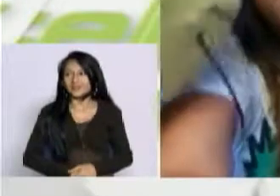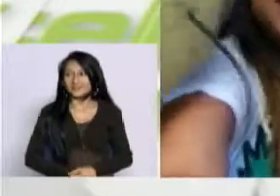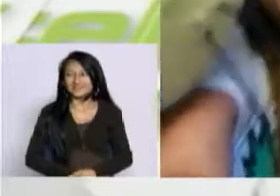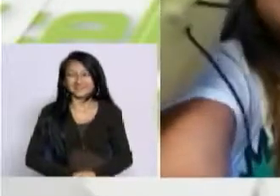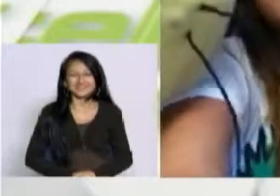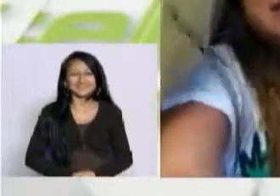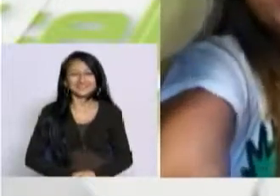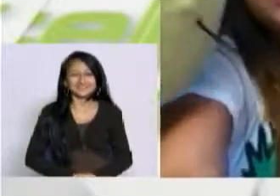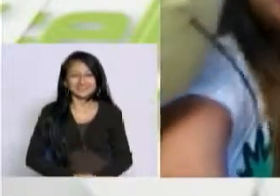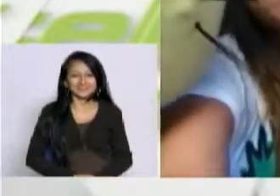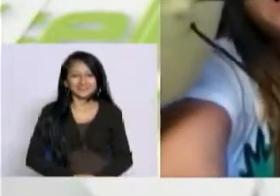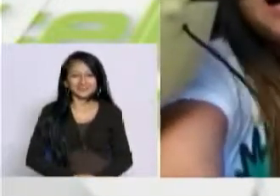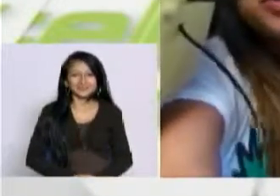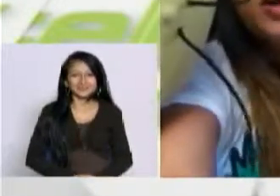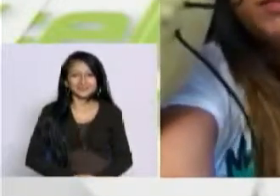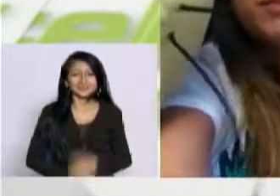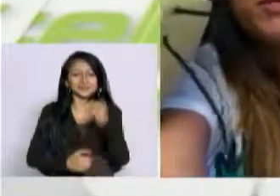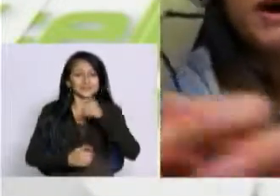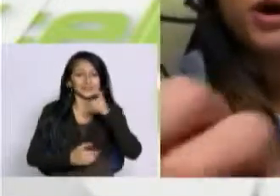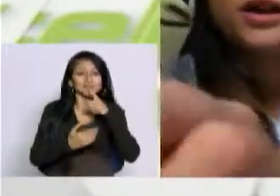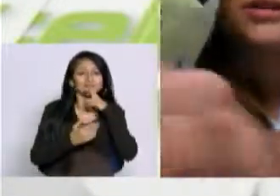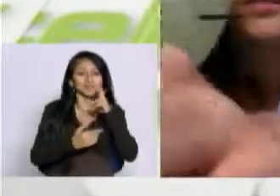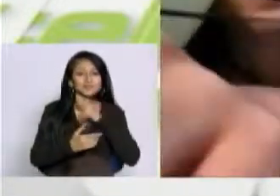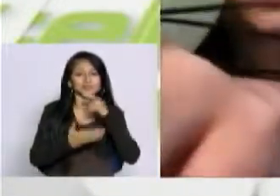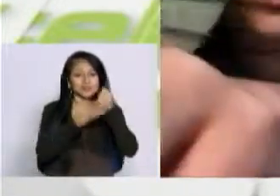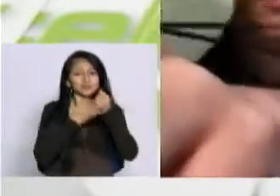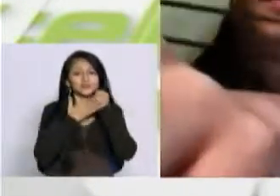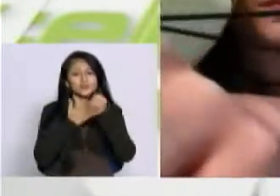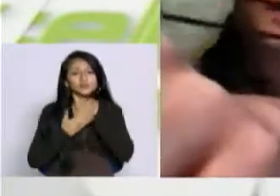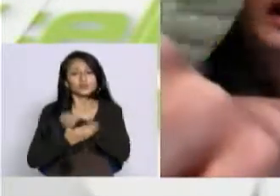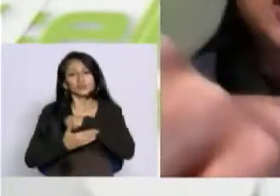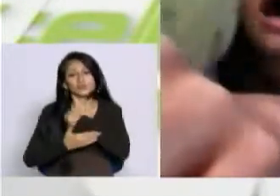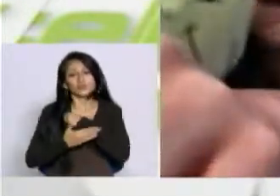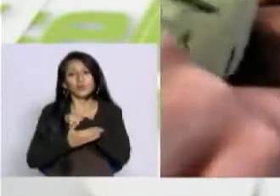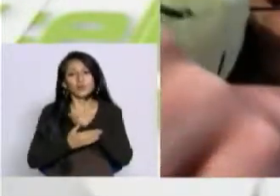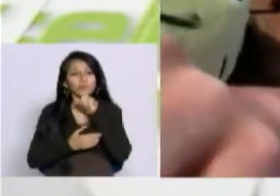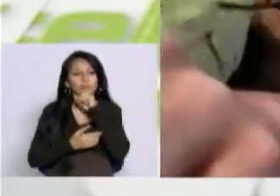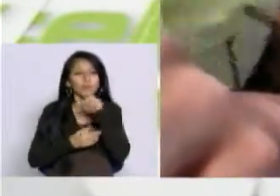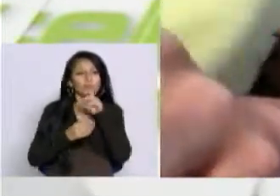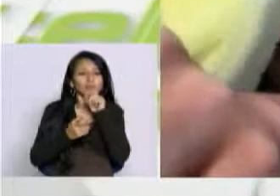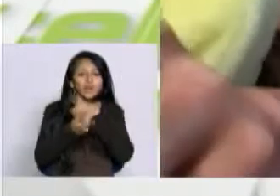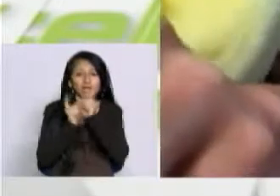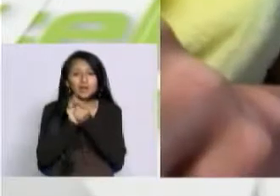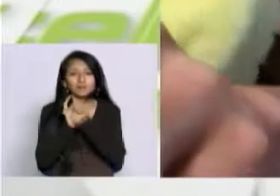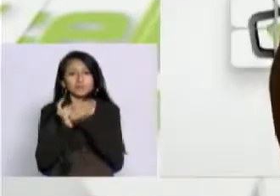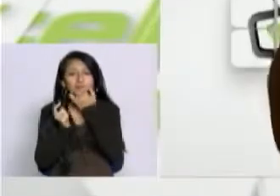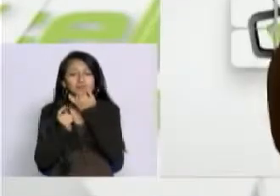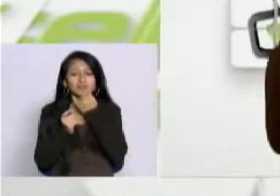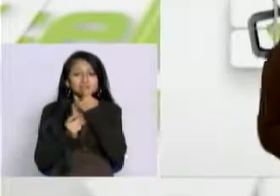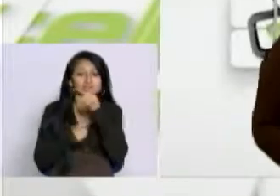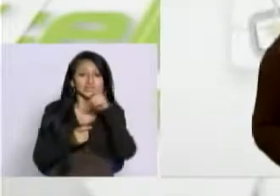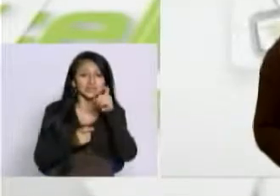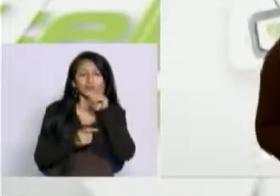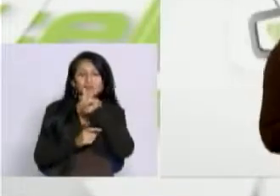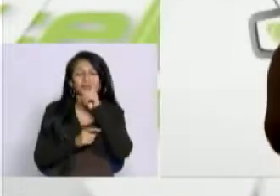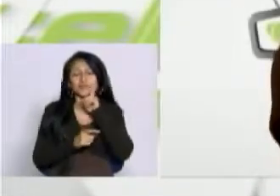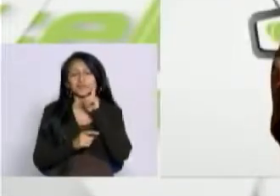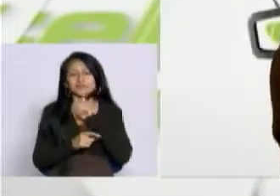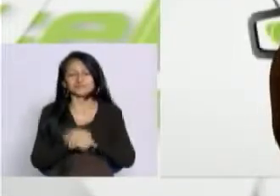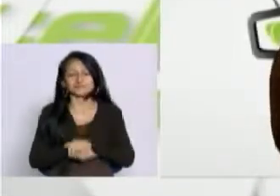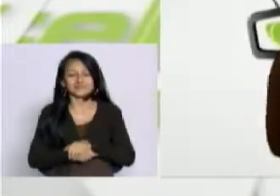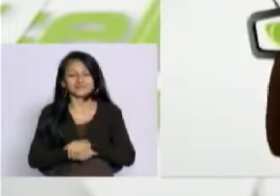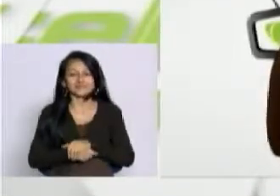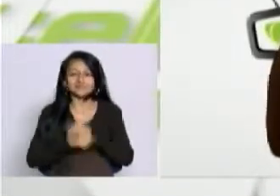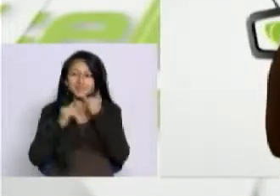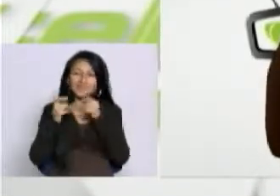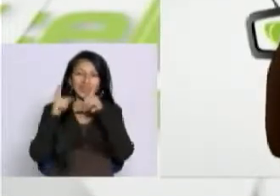programa. Necesito una respuesta, ayúdenme por favor. Se busca presentadora. ¡No, mentiras! Pues Nicolás, vemos en estas